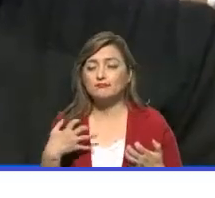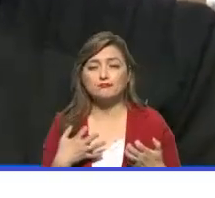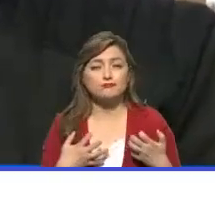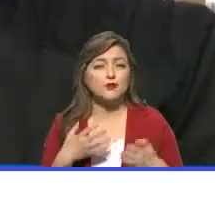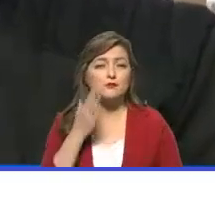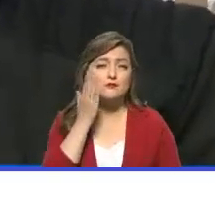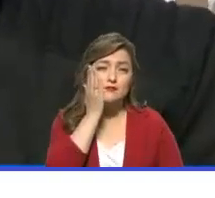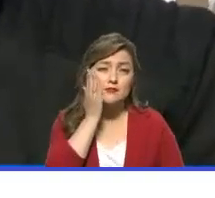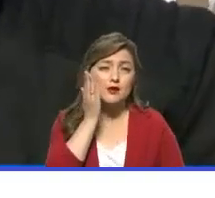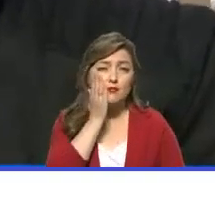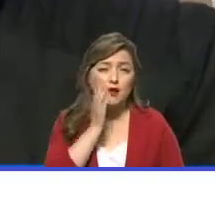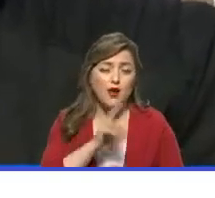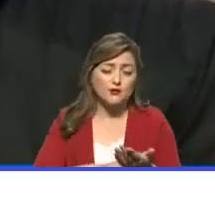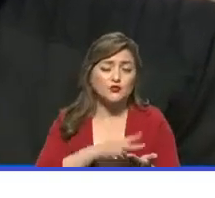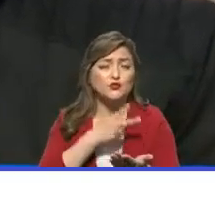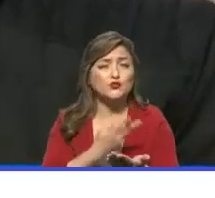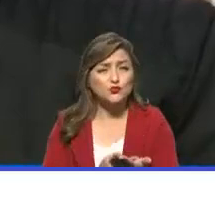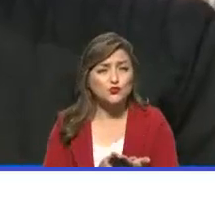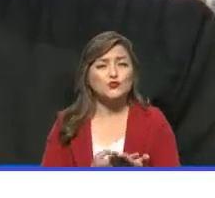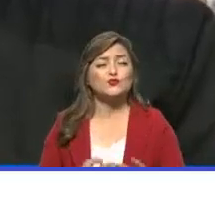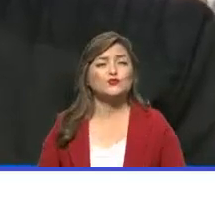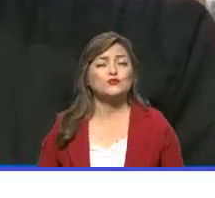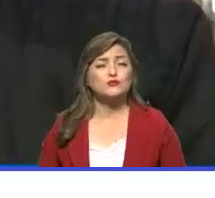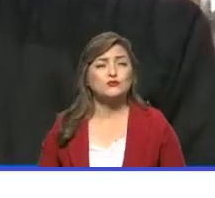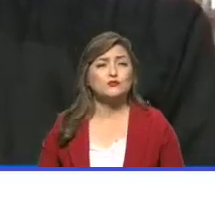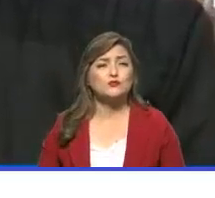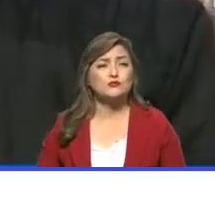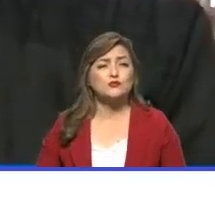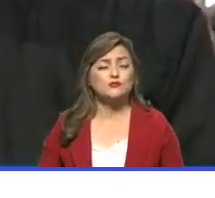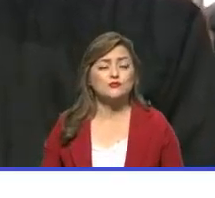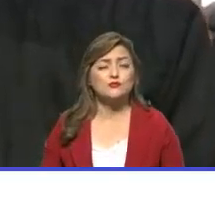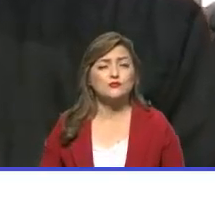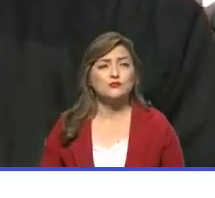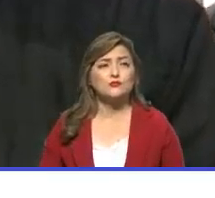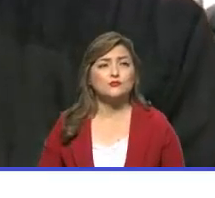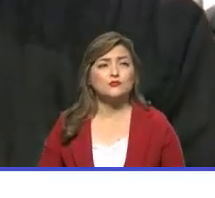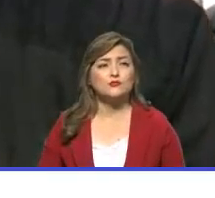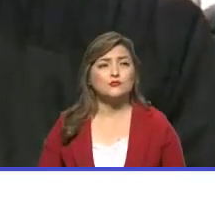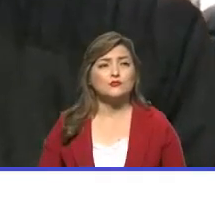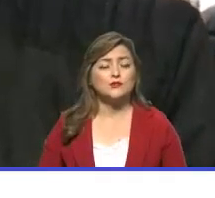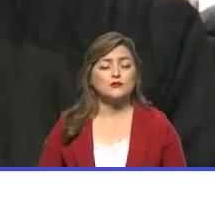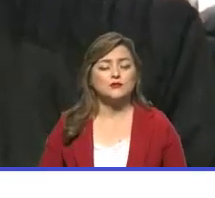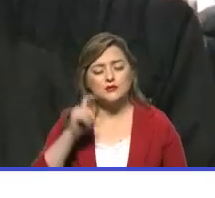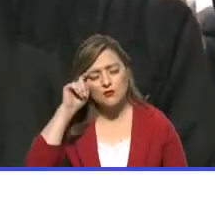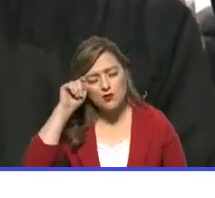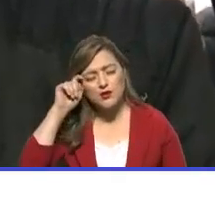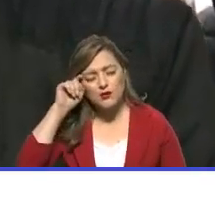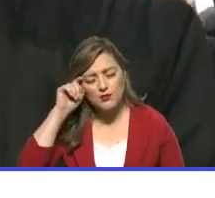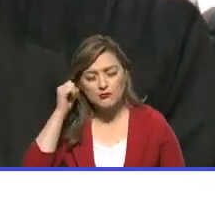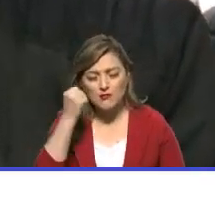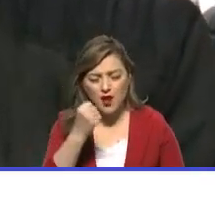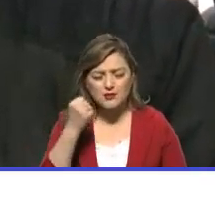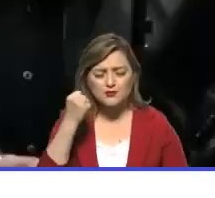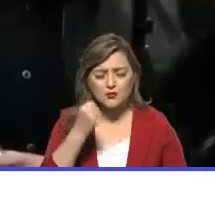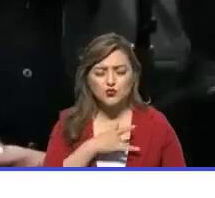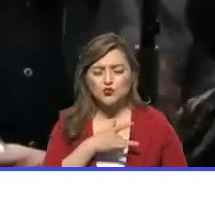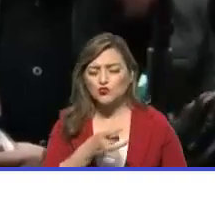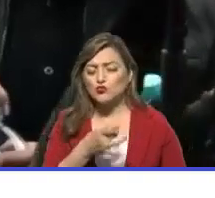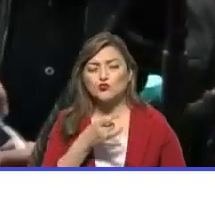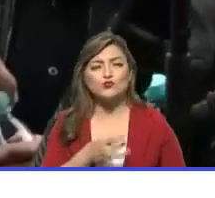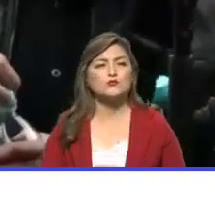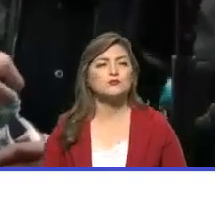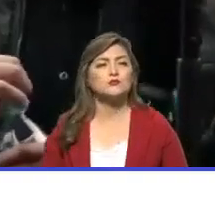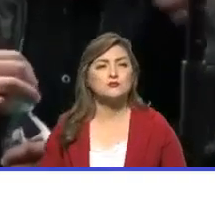mi madre mis sobrinos porque a cada rato nos están recordando lo sucedido sé que es bastante doloroso